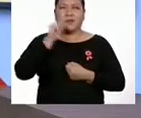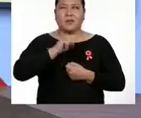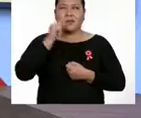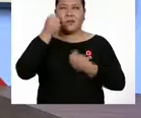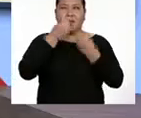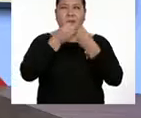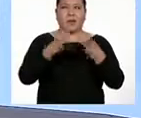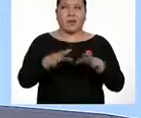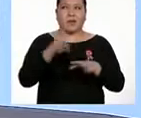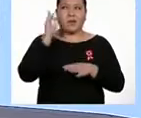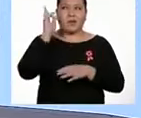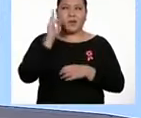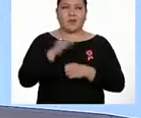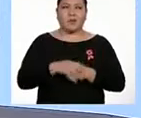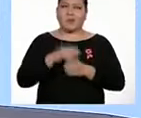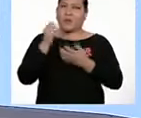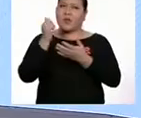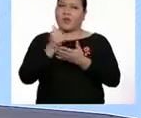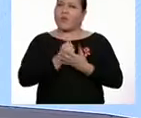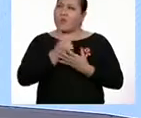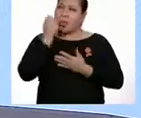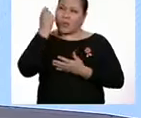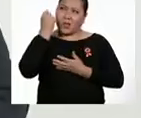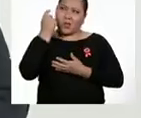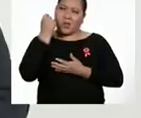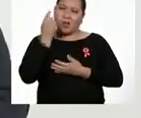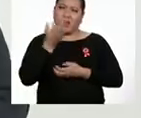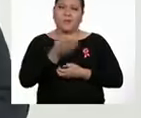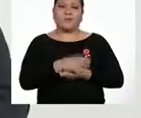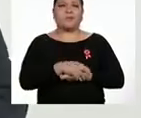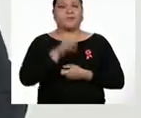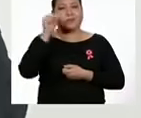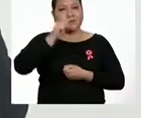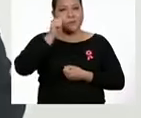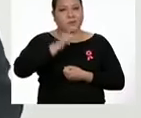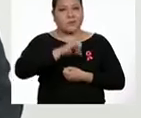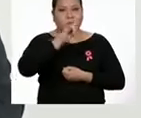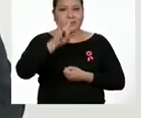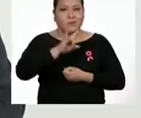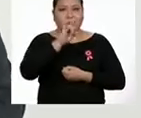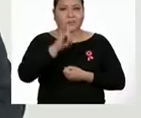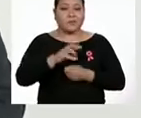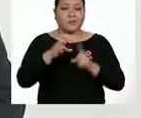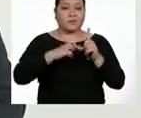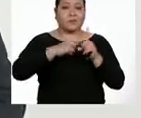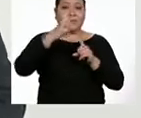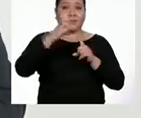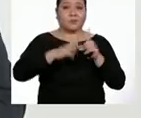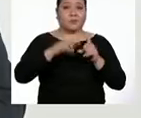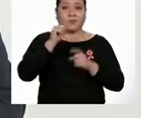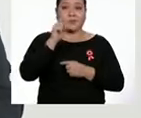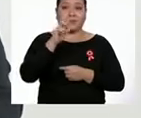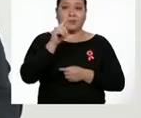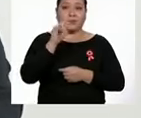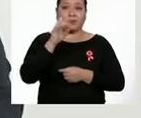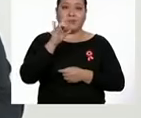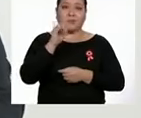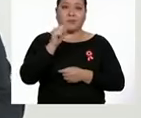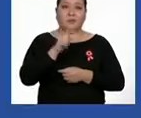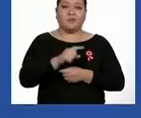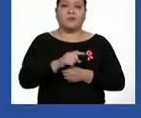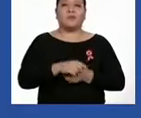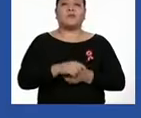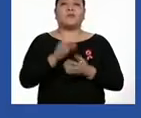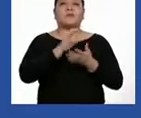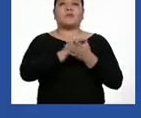perdí, profesora Janet. ¿Me ayuda a entenderlo mejor? Claro, usemos la presión arterial de tu tía durante los